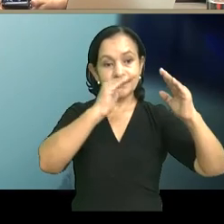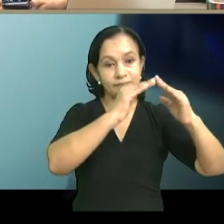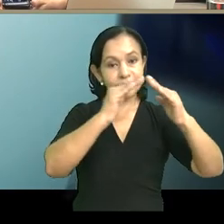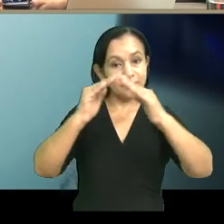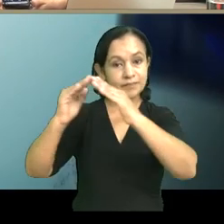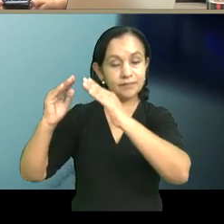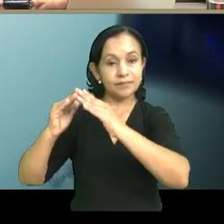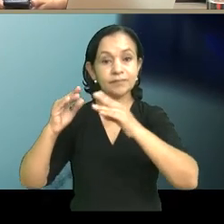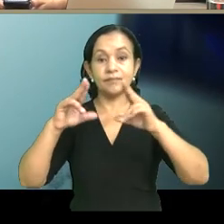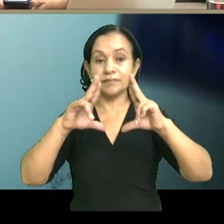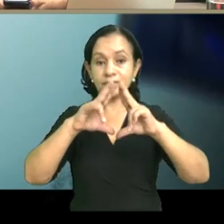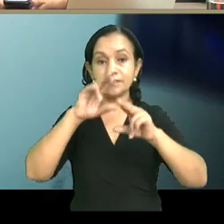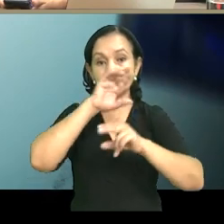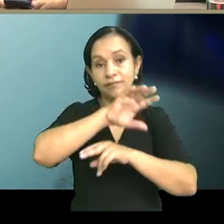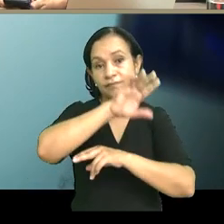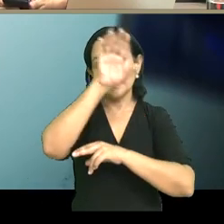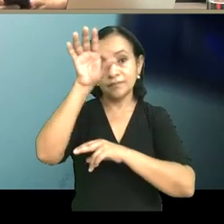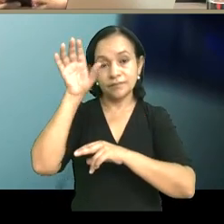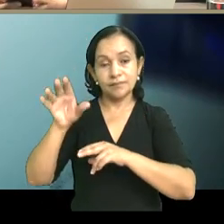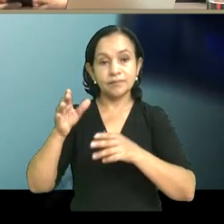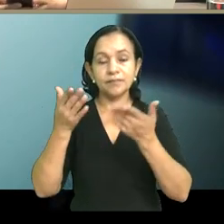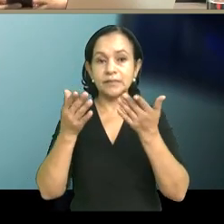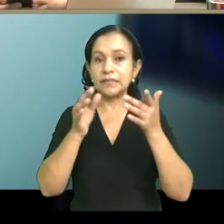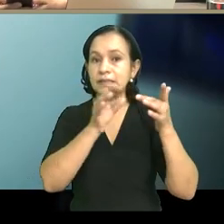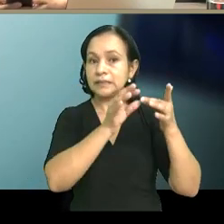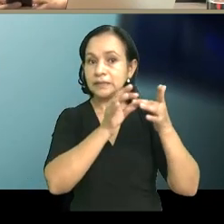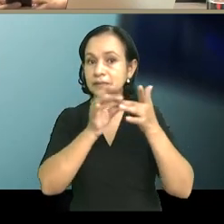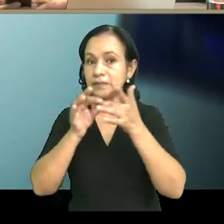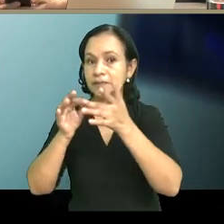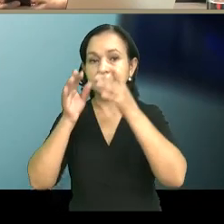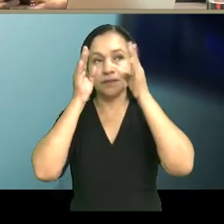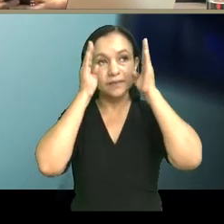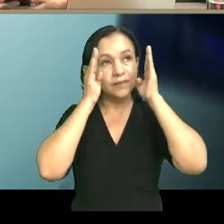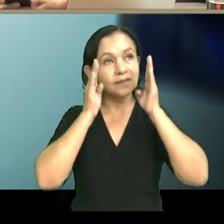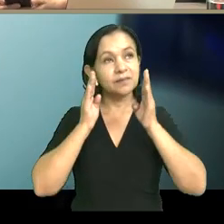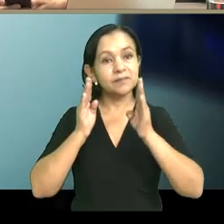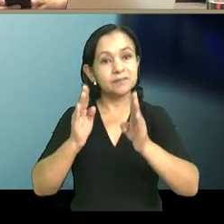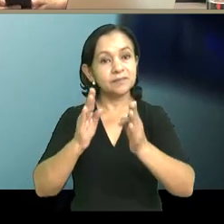país. Eso es grande, es una atención